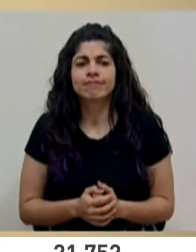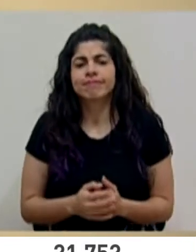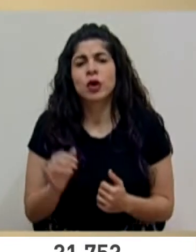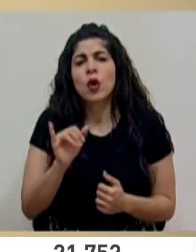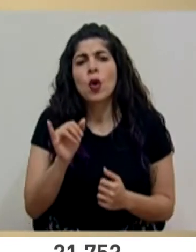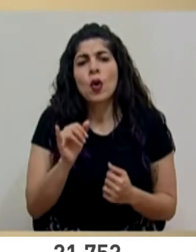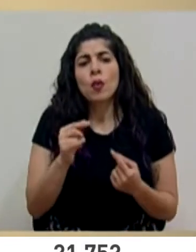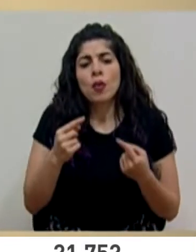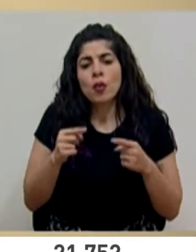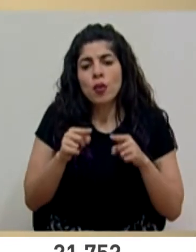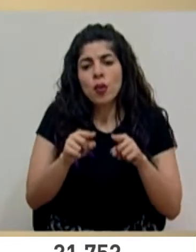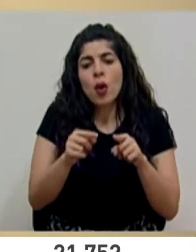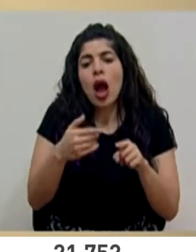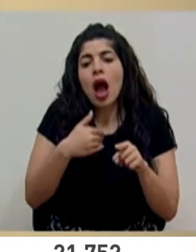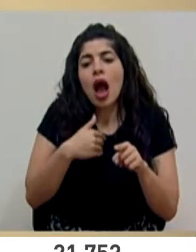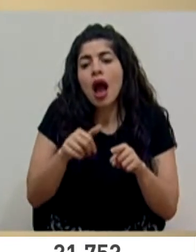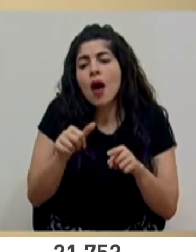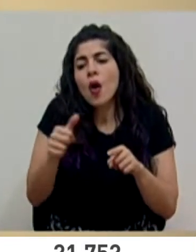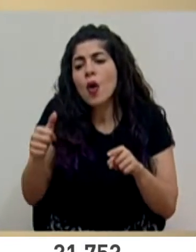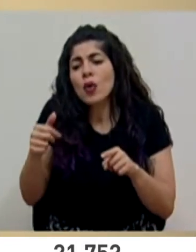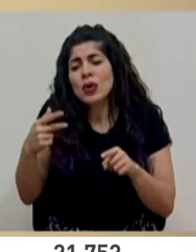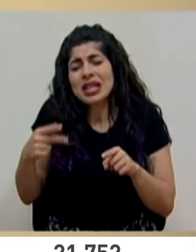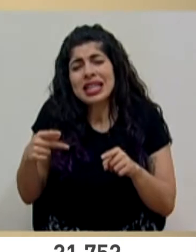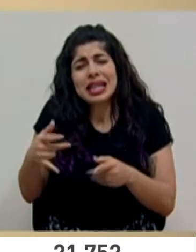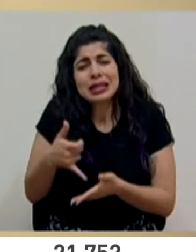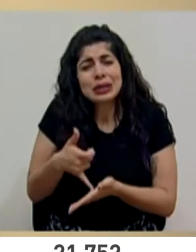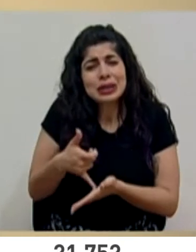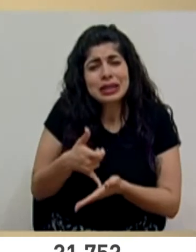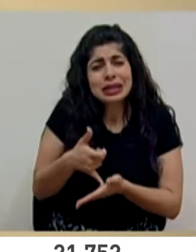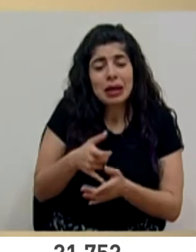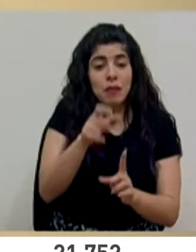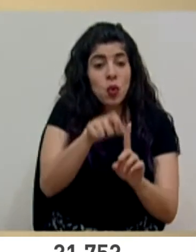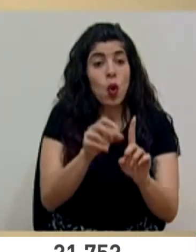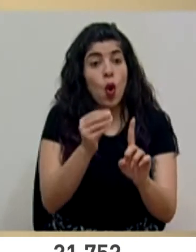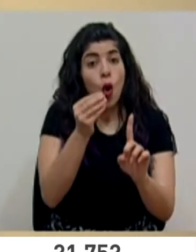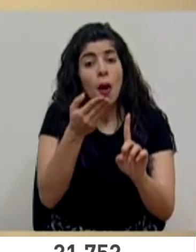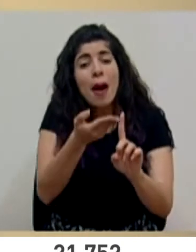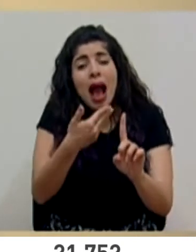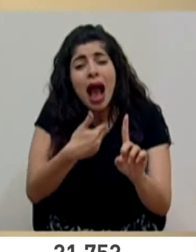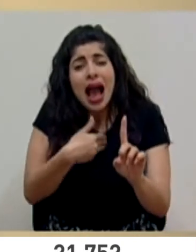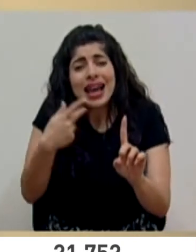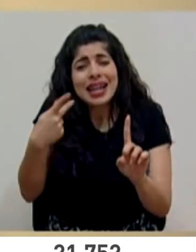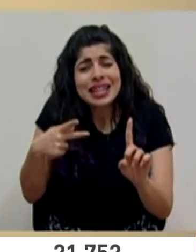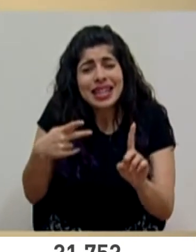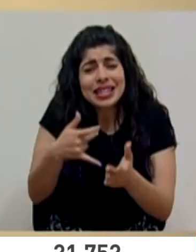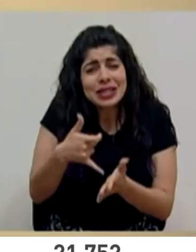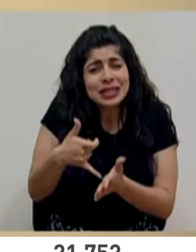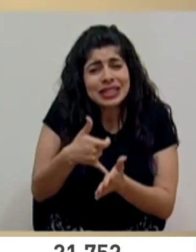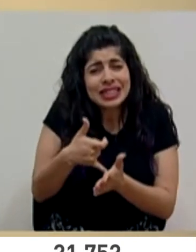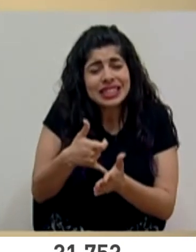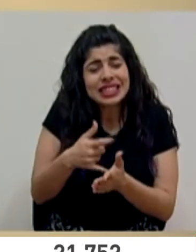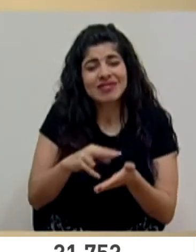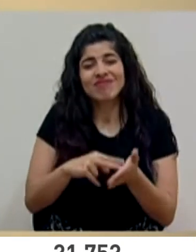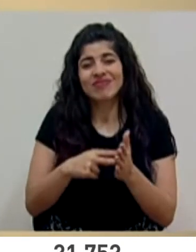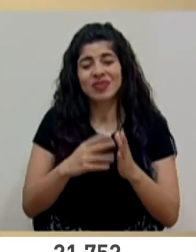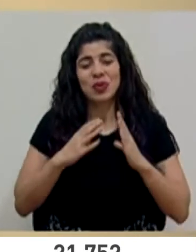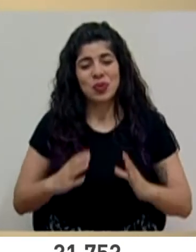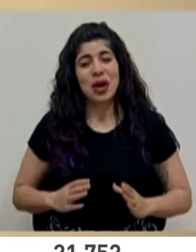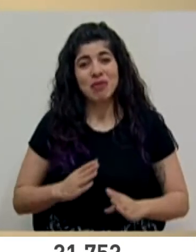paralelas o concomitantes a factores de riesgo muy severos que generan una baja sensible en la respuesta